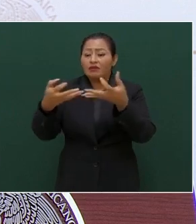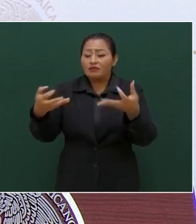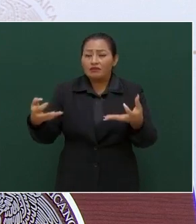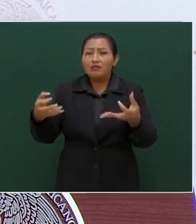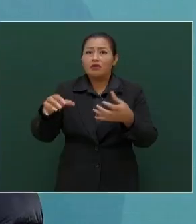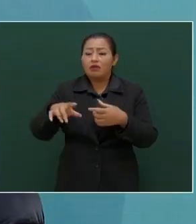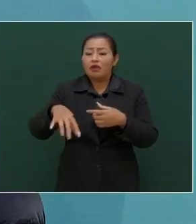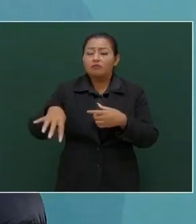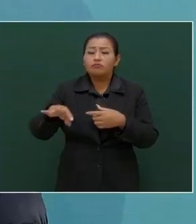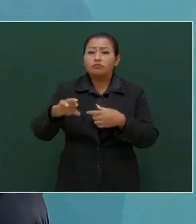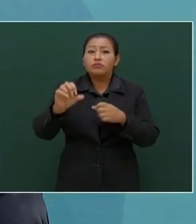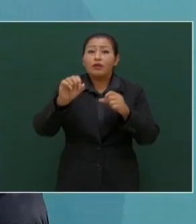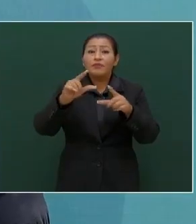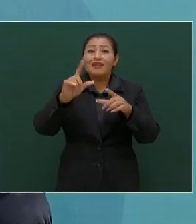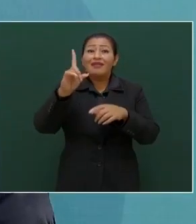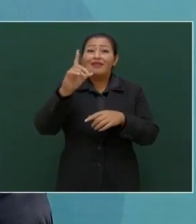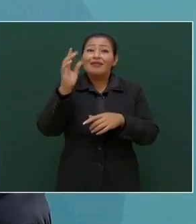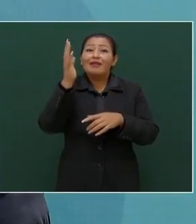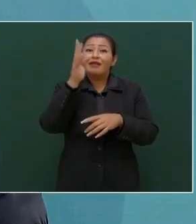aire. Eso será